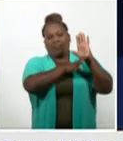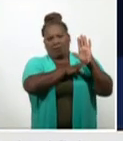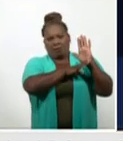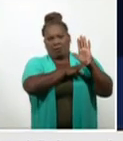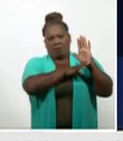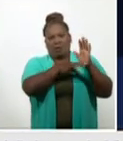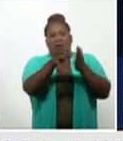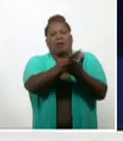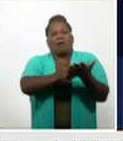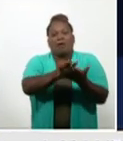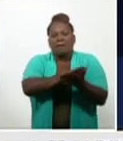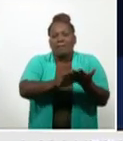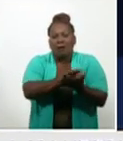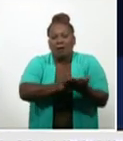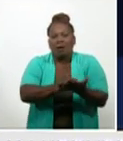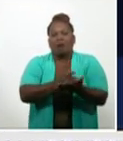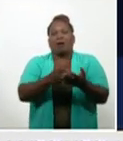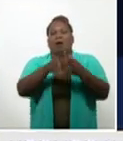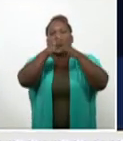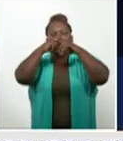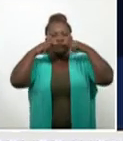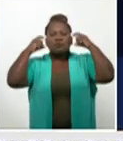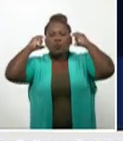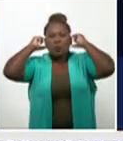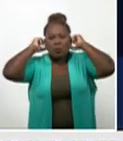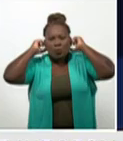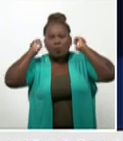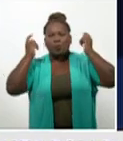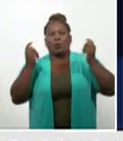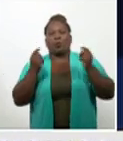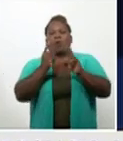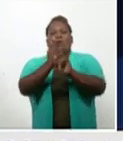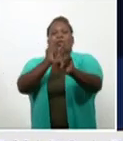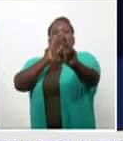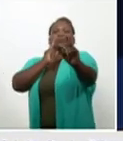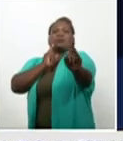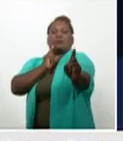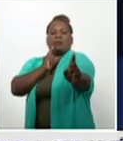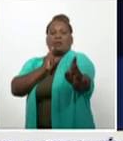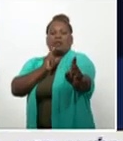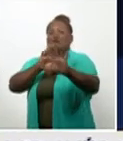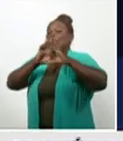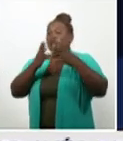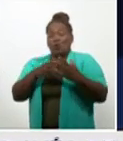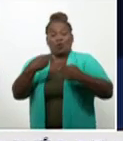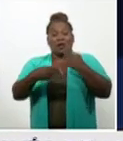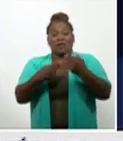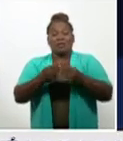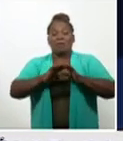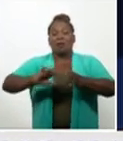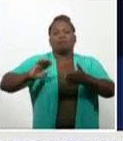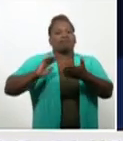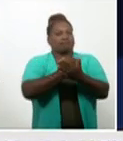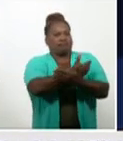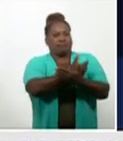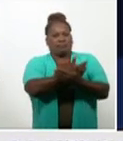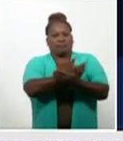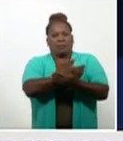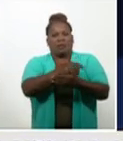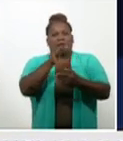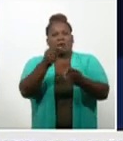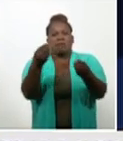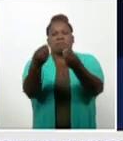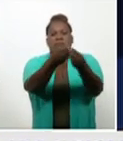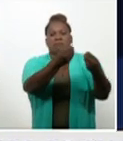las medidas de cumplimiento de todo lo que hay que hacer para eliminar la transmisión de esta enfermedad,